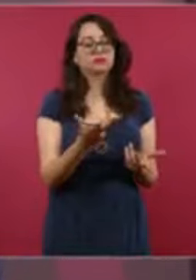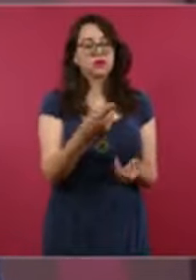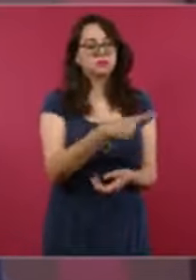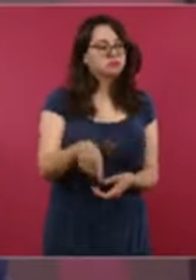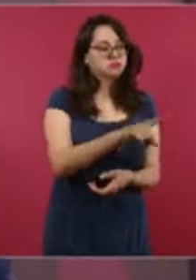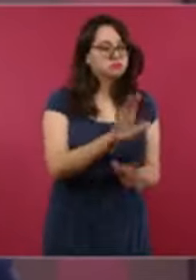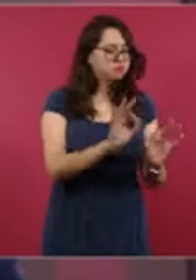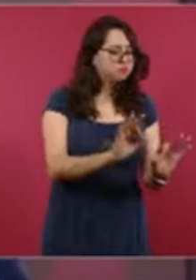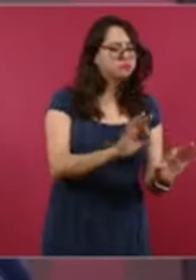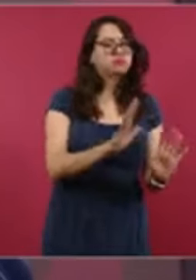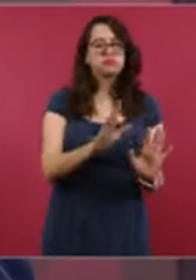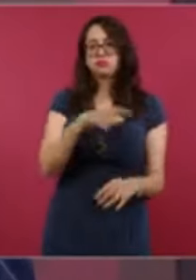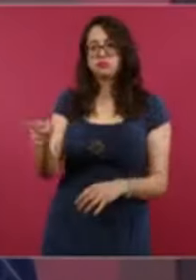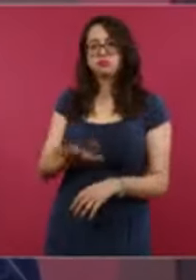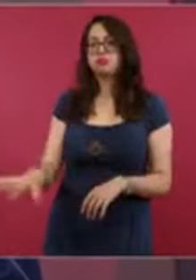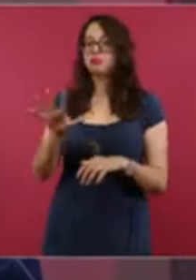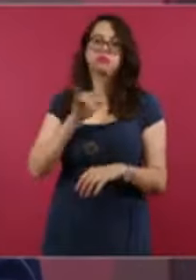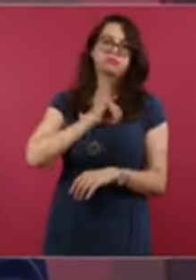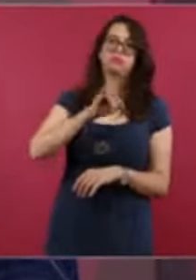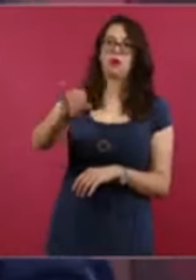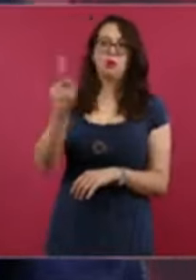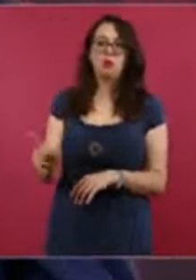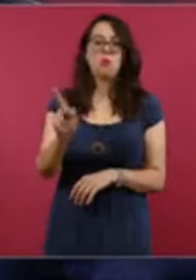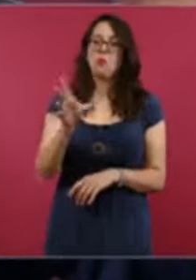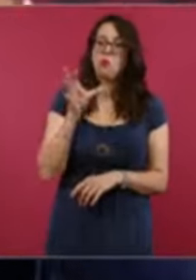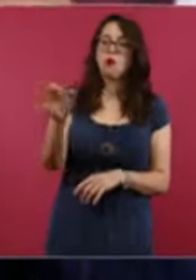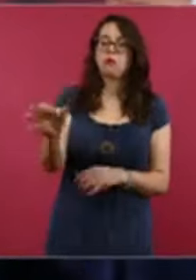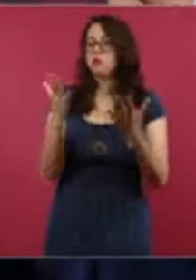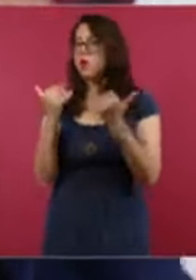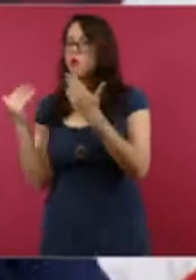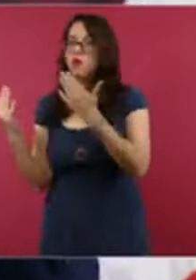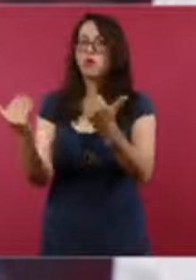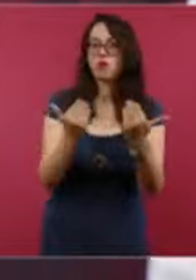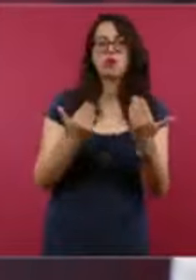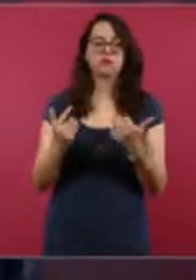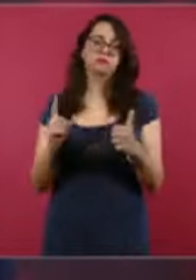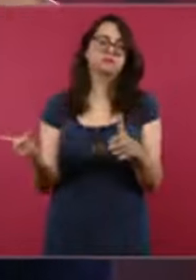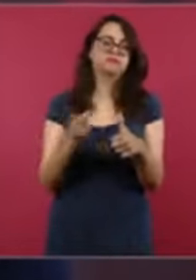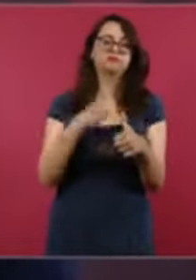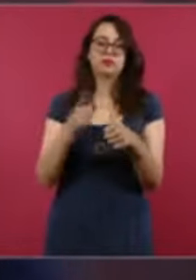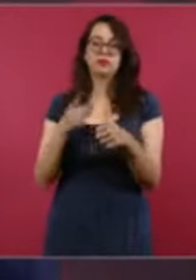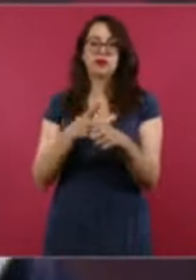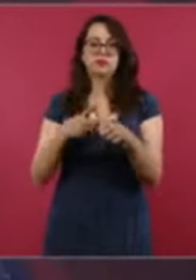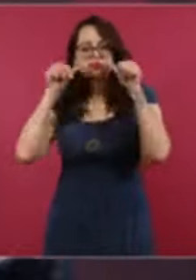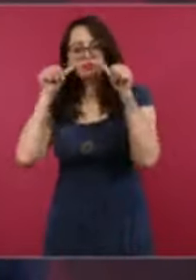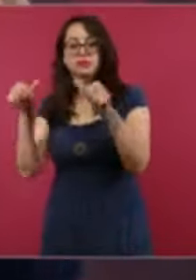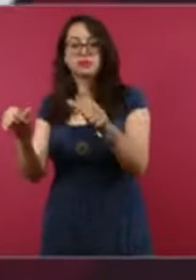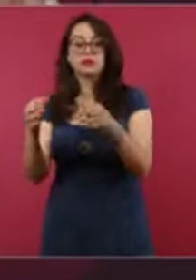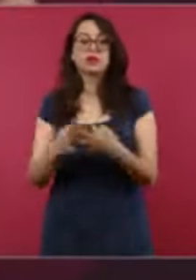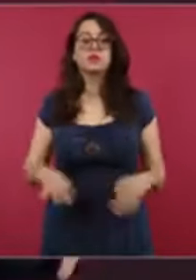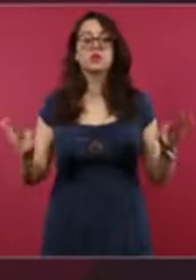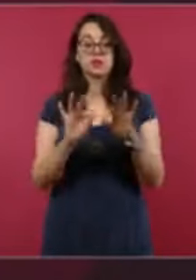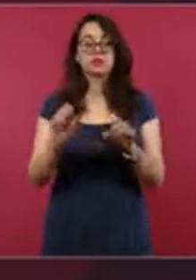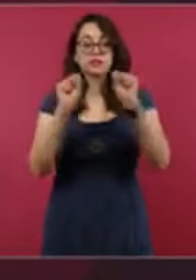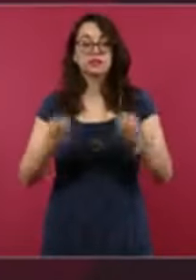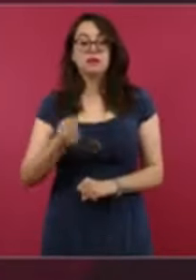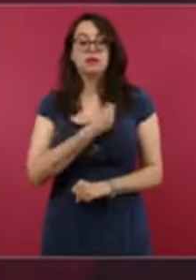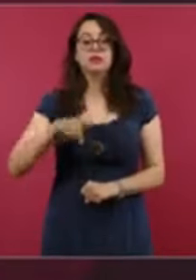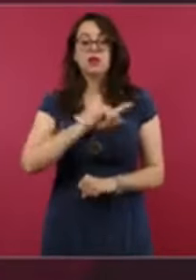zonas marginadas, porque queremos que se integre todo el sector salud,